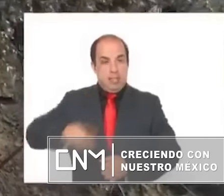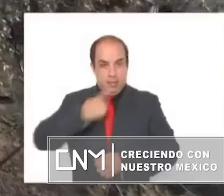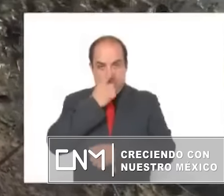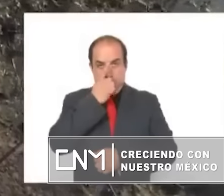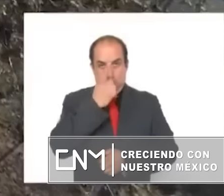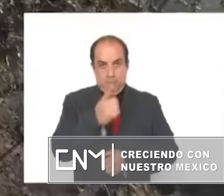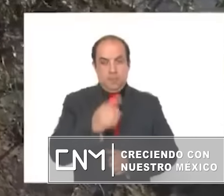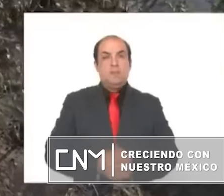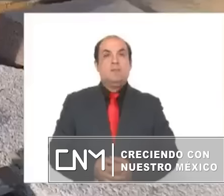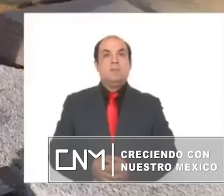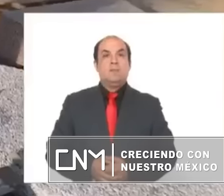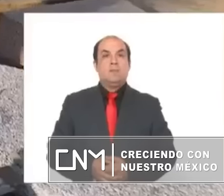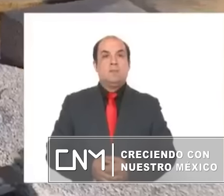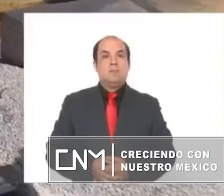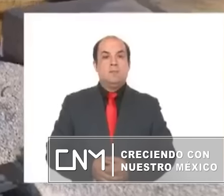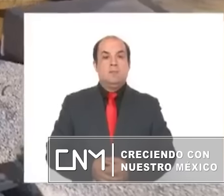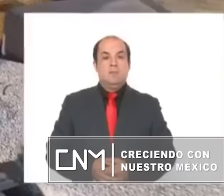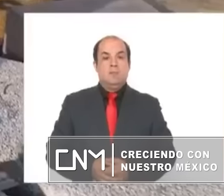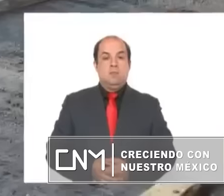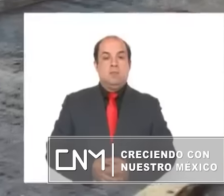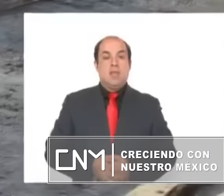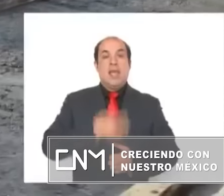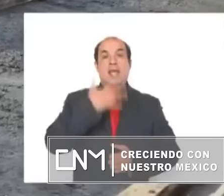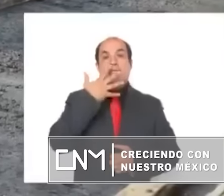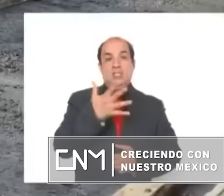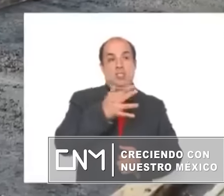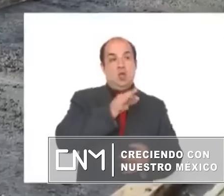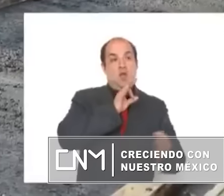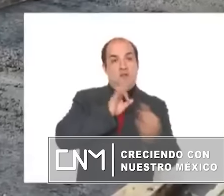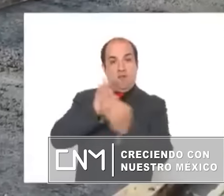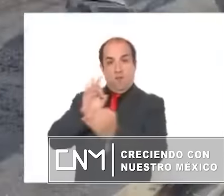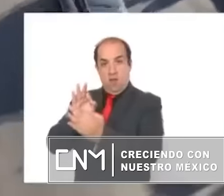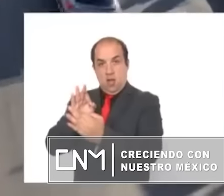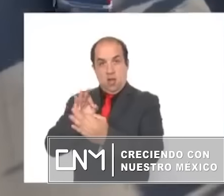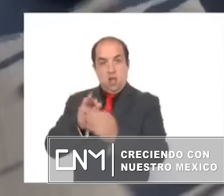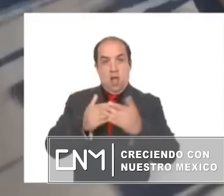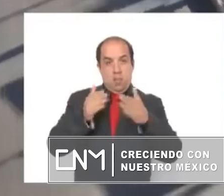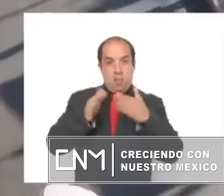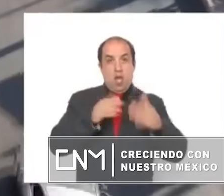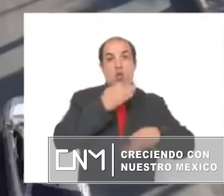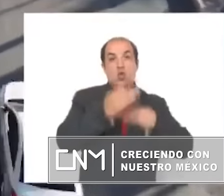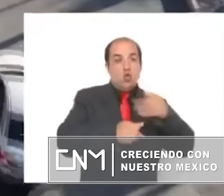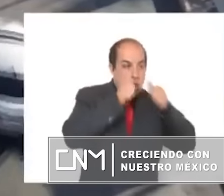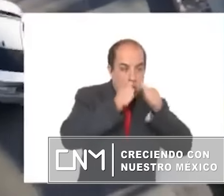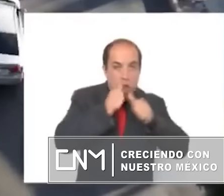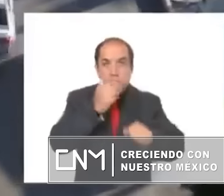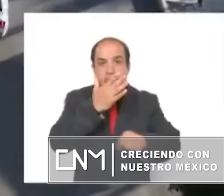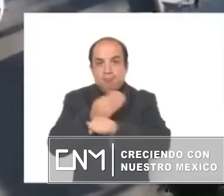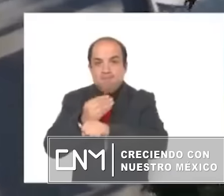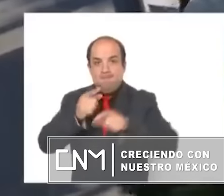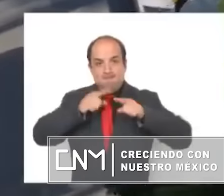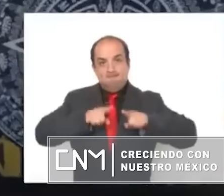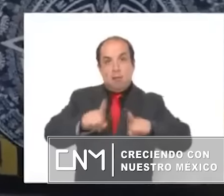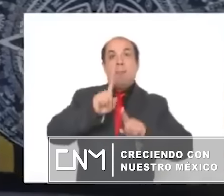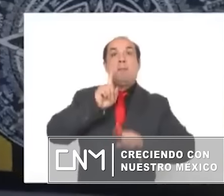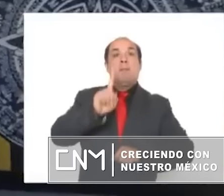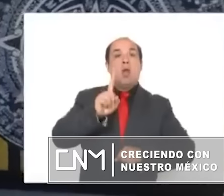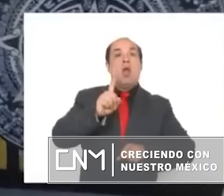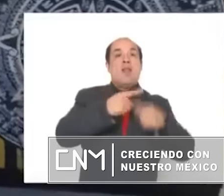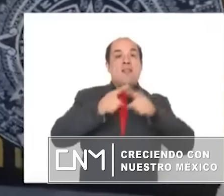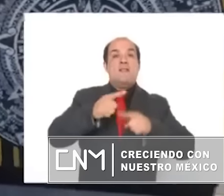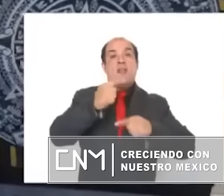mencionaba, se definió abrir 5 frentes, todos se atacan simultáneos, pero van con diferentes niveles de avance